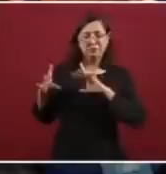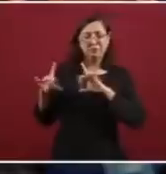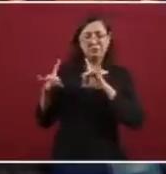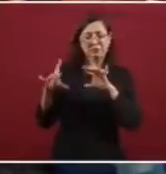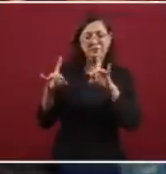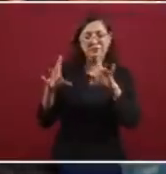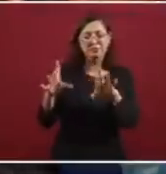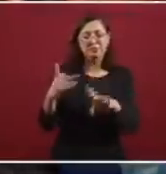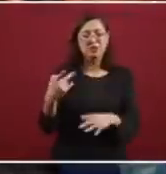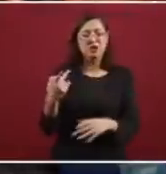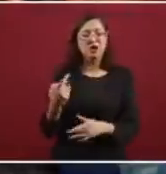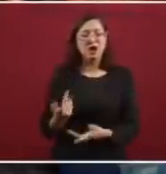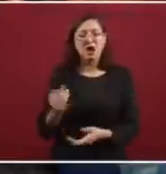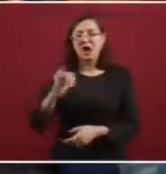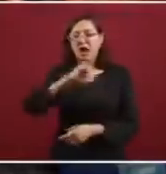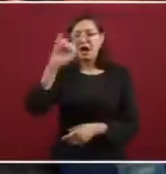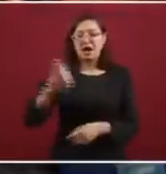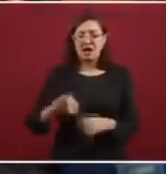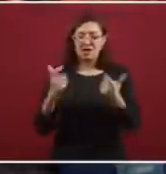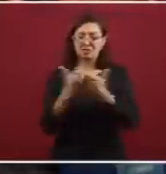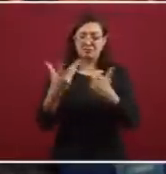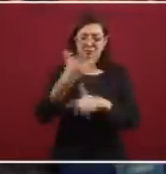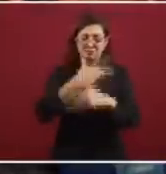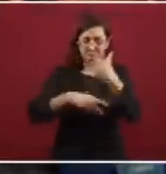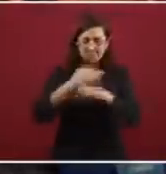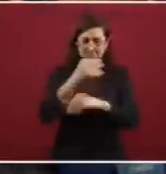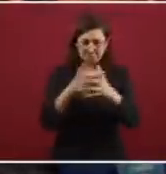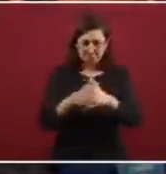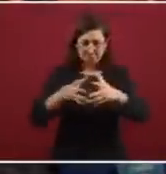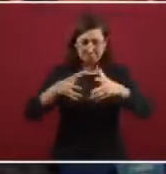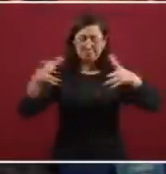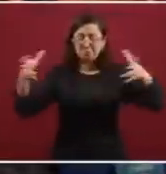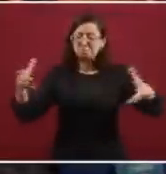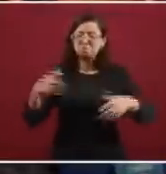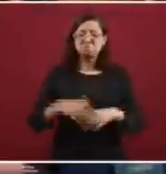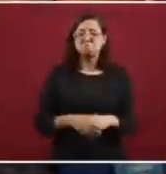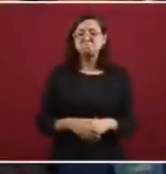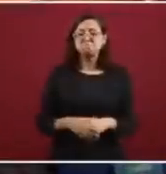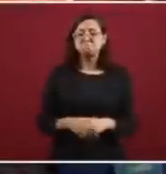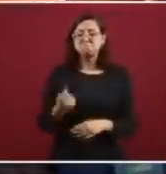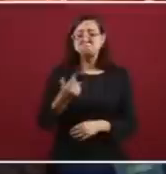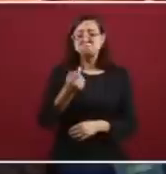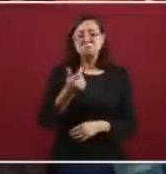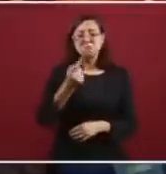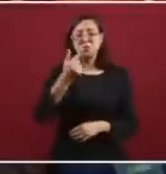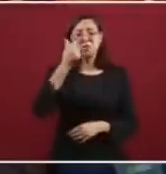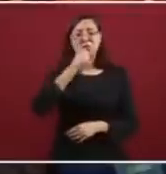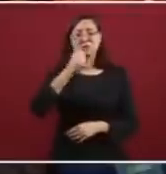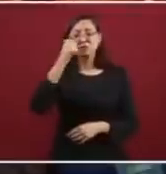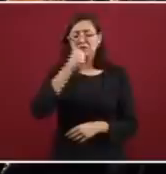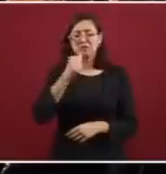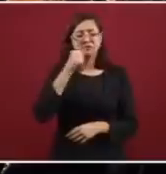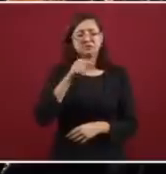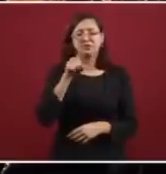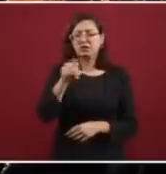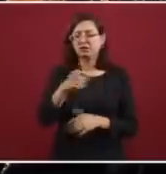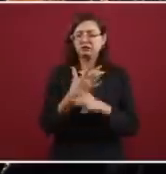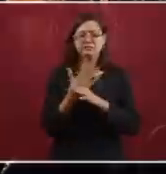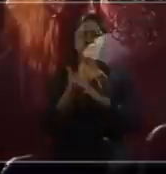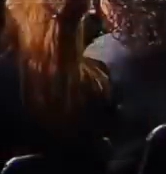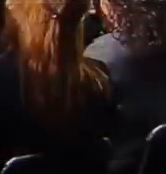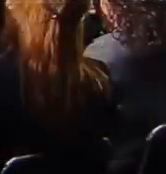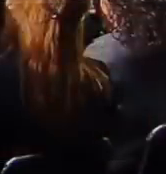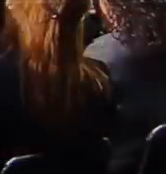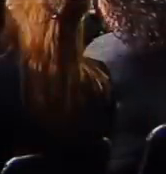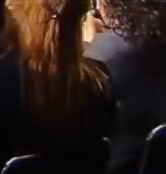nunca hemos tenido un nivel de crecimiento aceptable. Siempre es más marginación. Estoy de acuerdo con todo lo que dice de la crítica